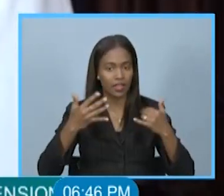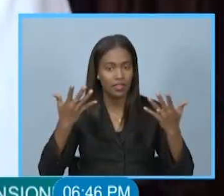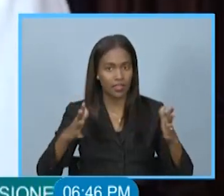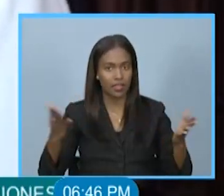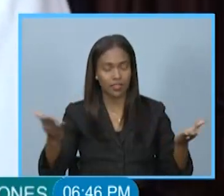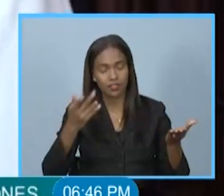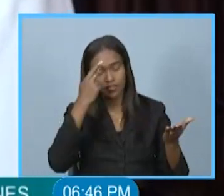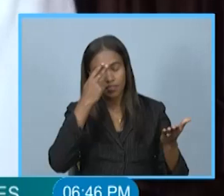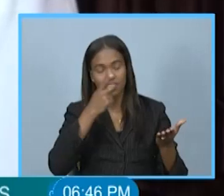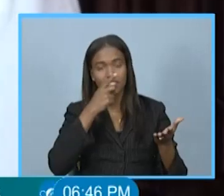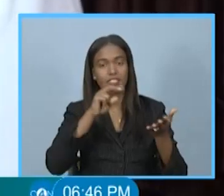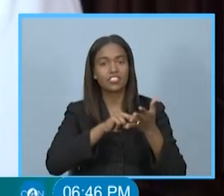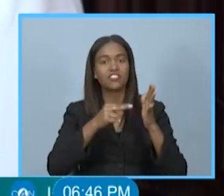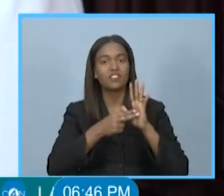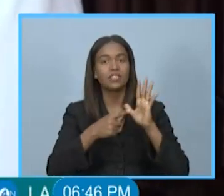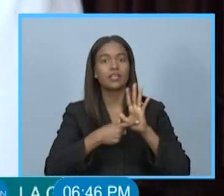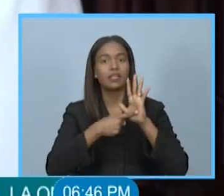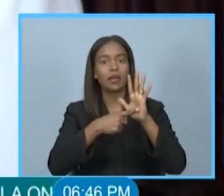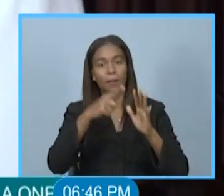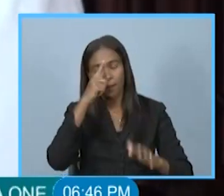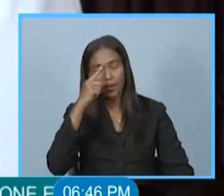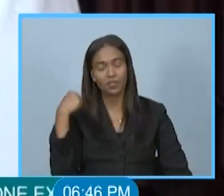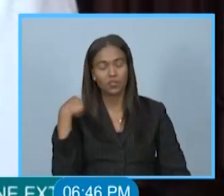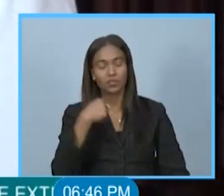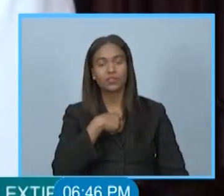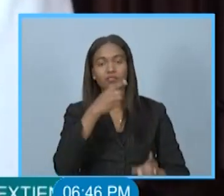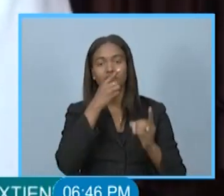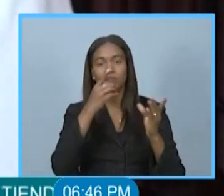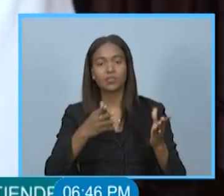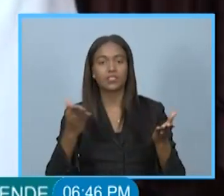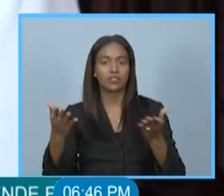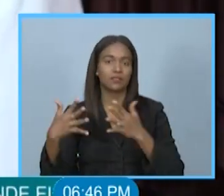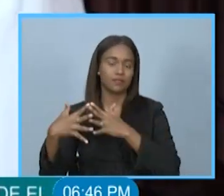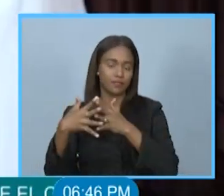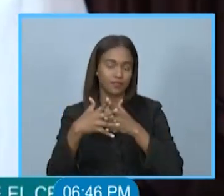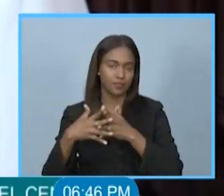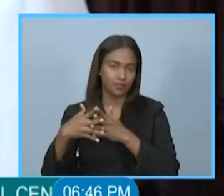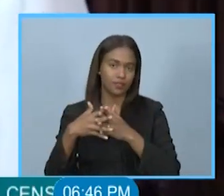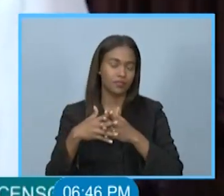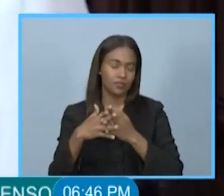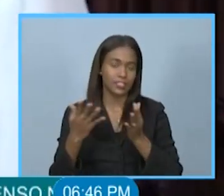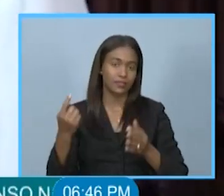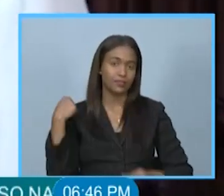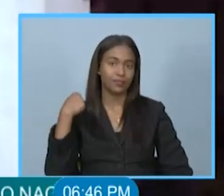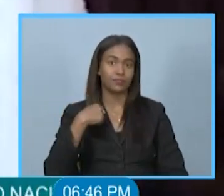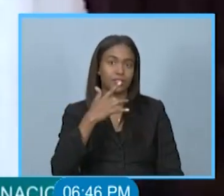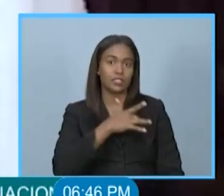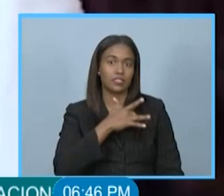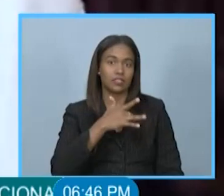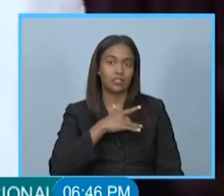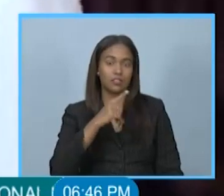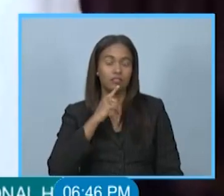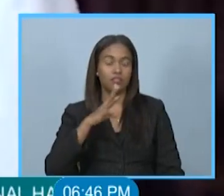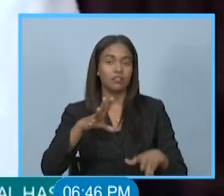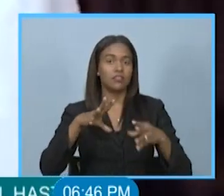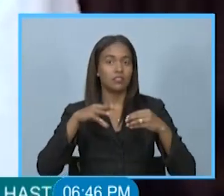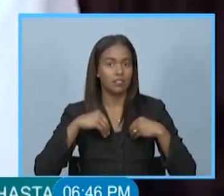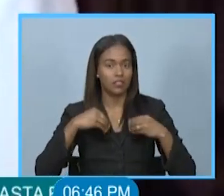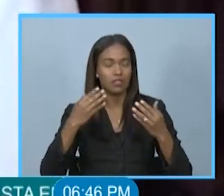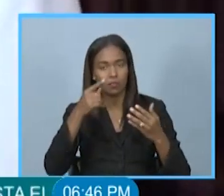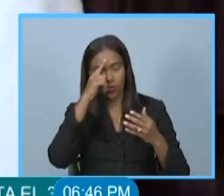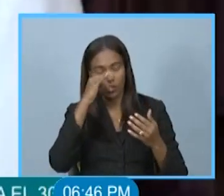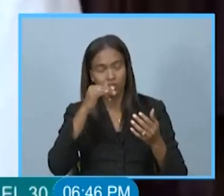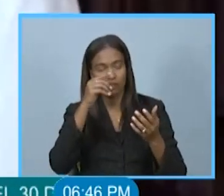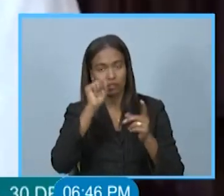lo que representa para nosotros Los dominicanos Estados Unidos nos sentimos muy acongojados por lo que